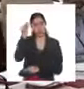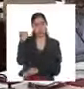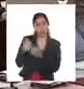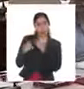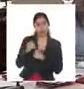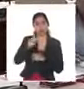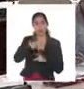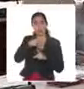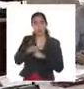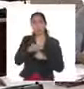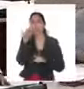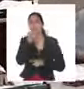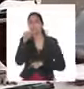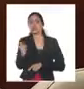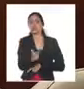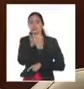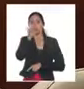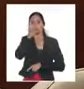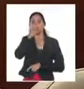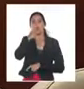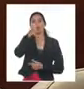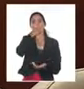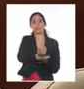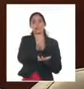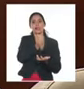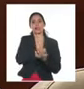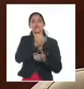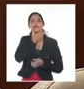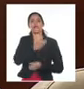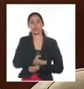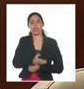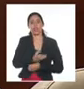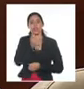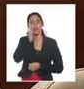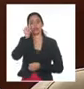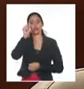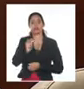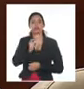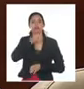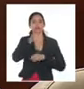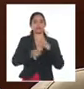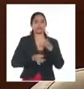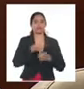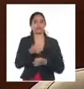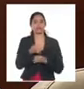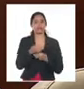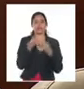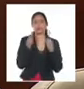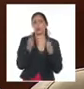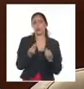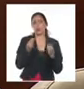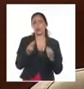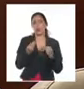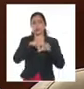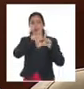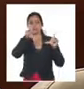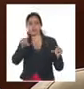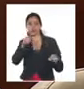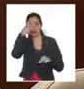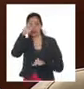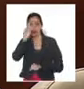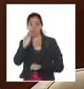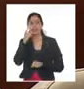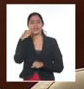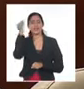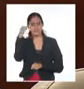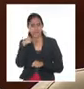habló el subdirector del Centro Fidel Castro, Elier Ramírez Cañedo. Se preguntó cómo en un país que tiene tanta riqueza en la enseñanza de la